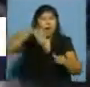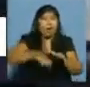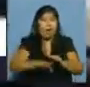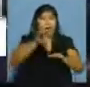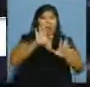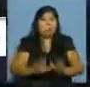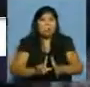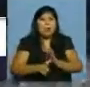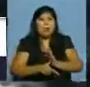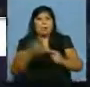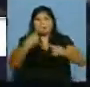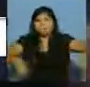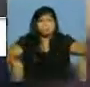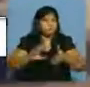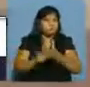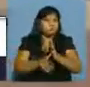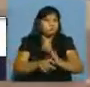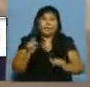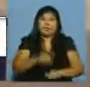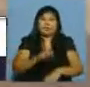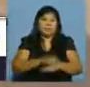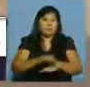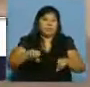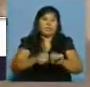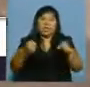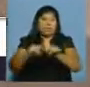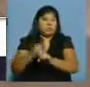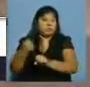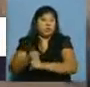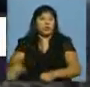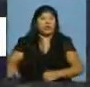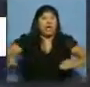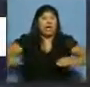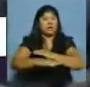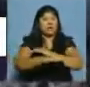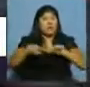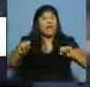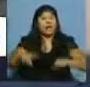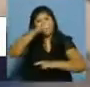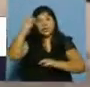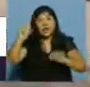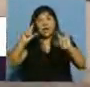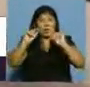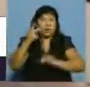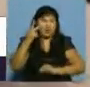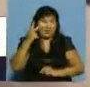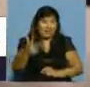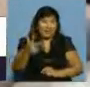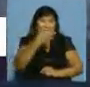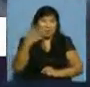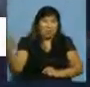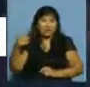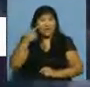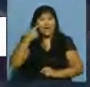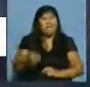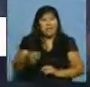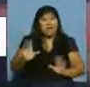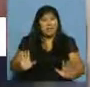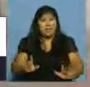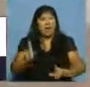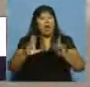estos verdaderos pozos, ¿no?, que hay sobre la ruta nacional número 34. Es toda la calzada, no solamente es una